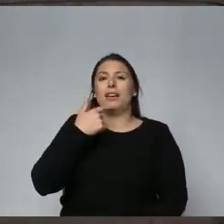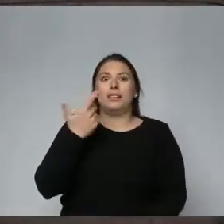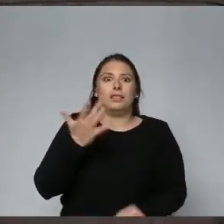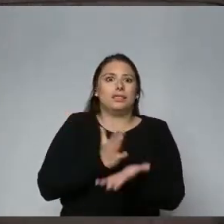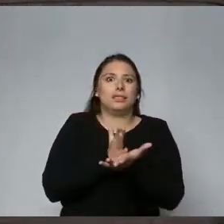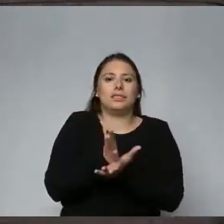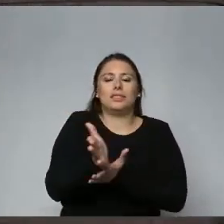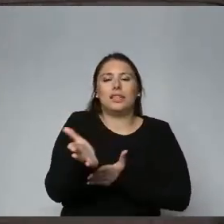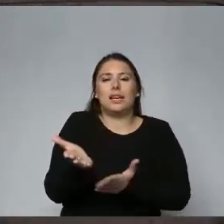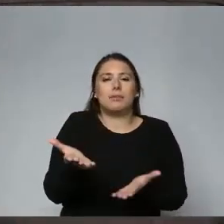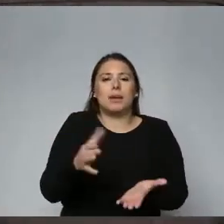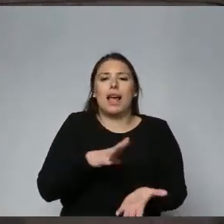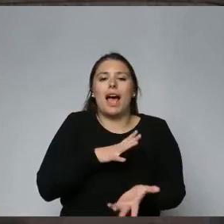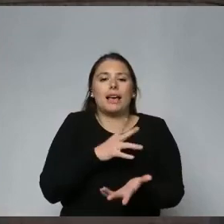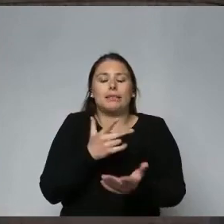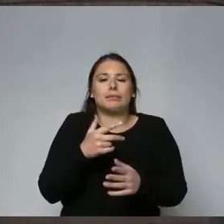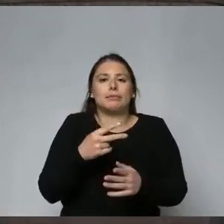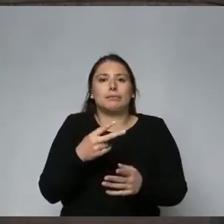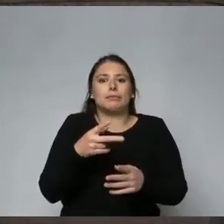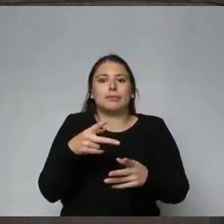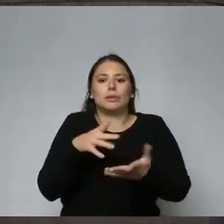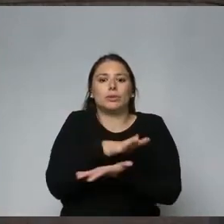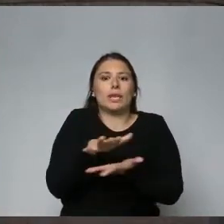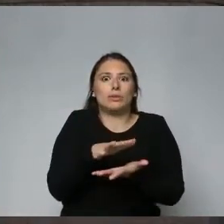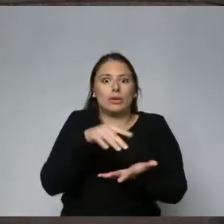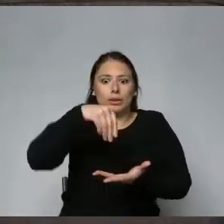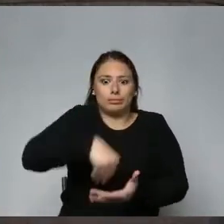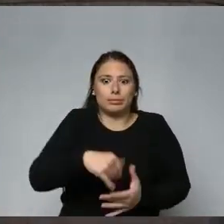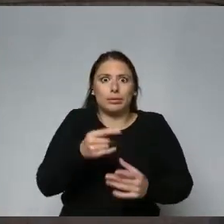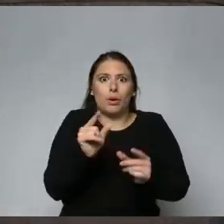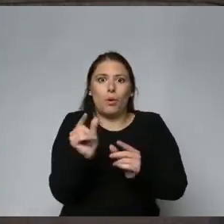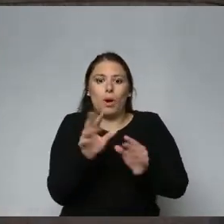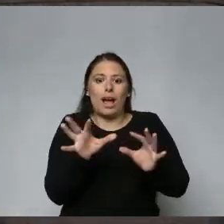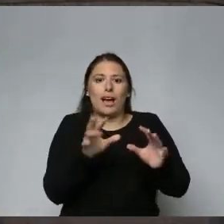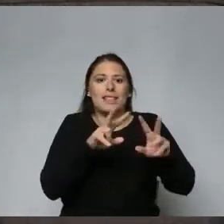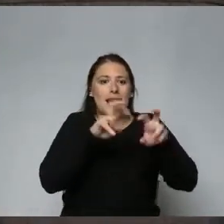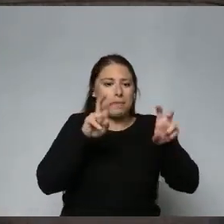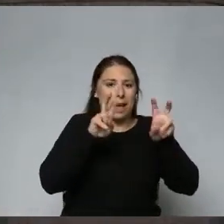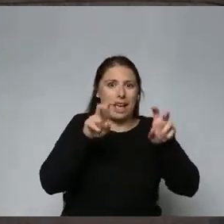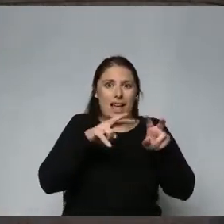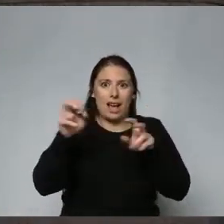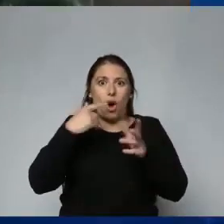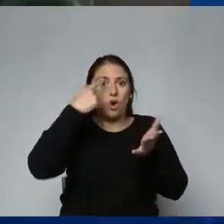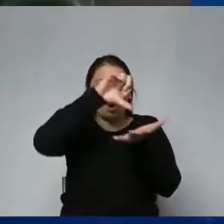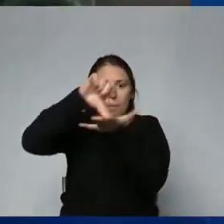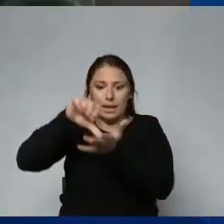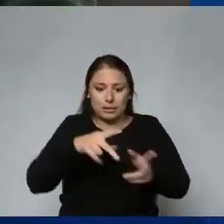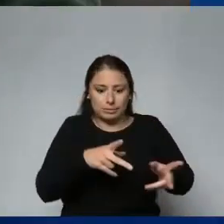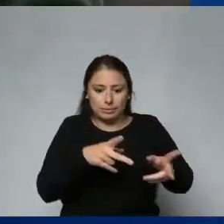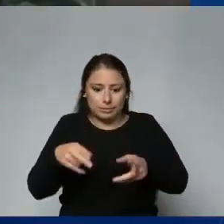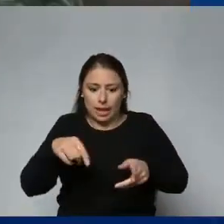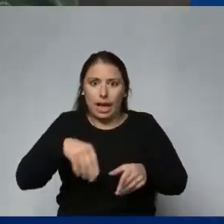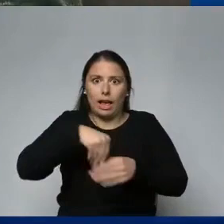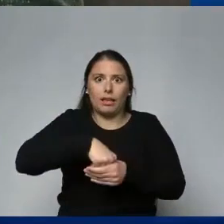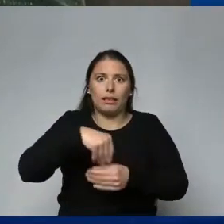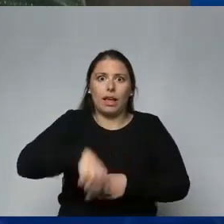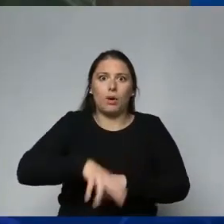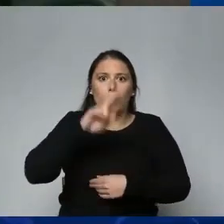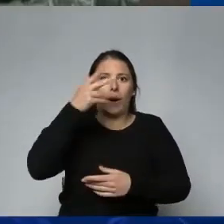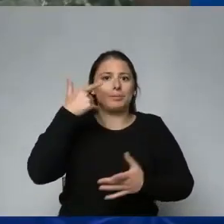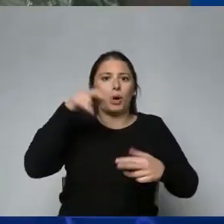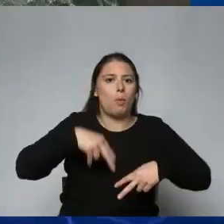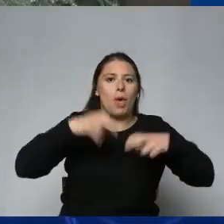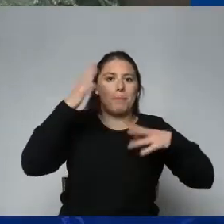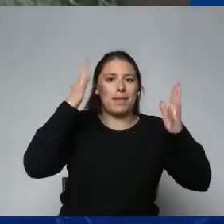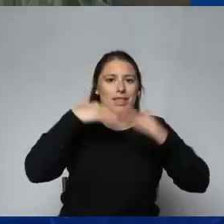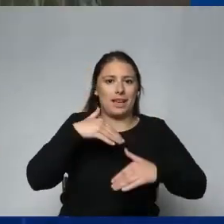teníamos una pata de hechos ocurridos en Uruguay. Claro, ellos fueron trasladados en los vuelos de la muerte. Claro, pero, por ejemplo,